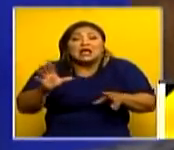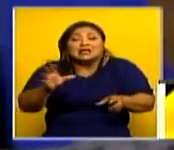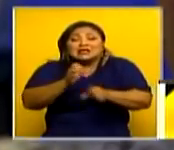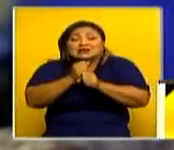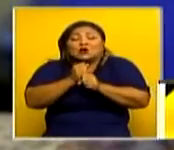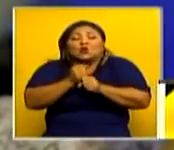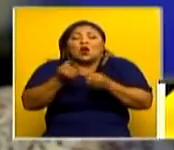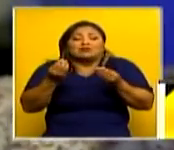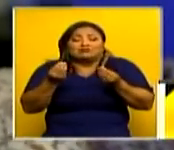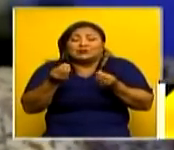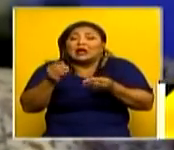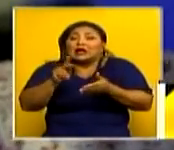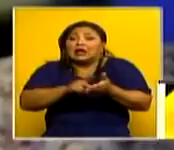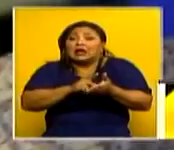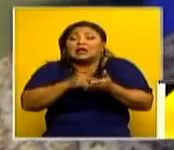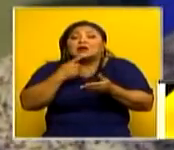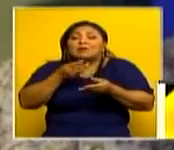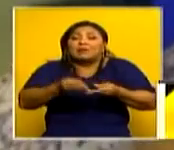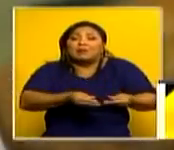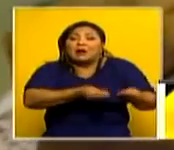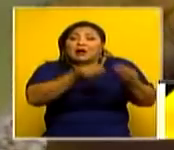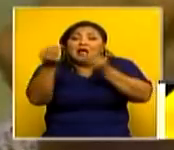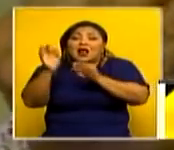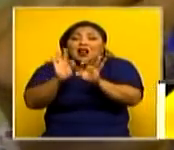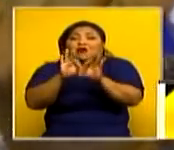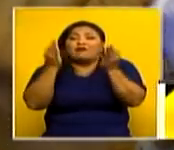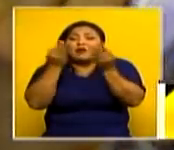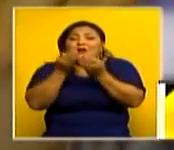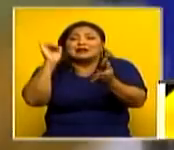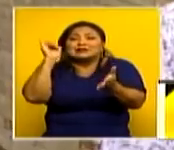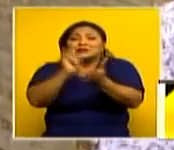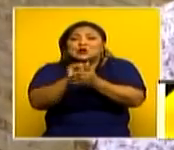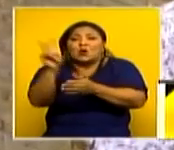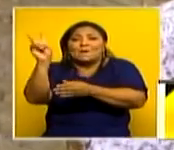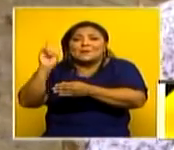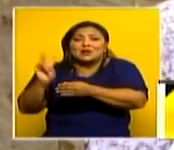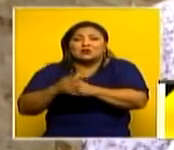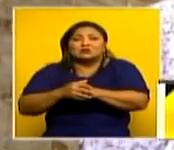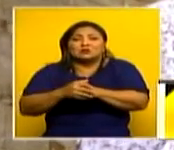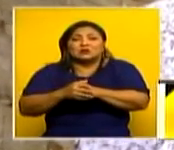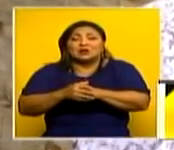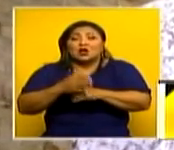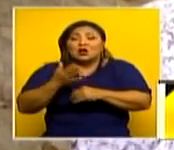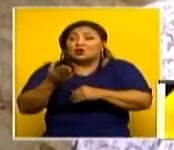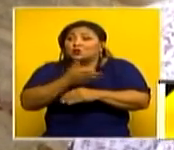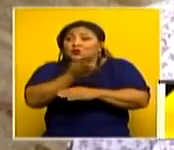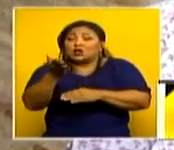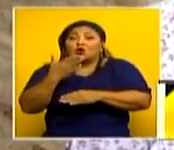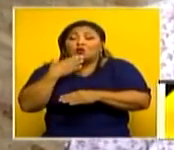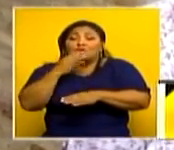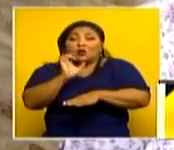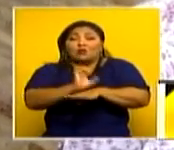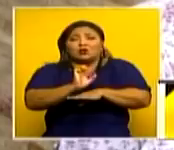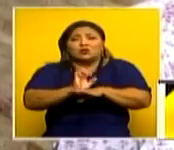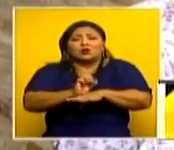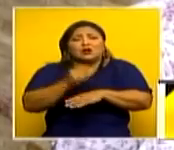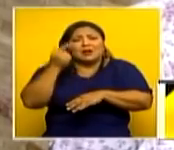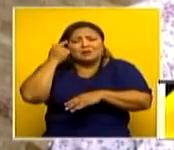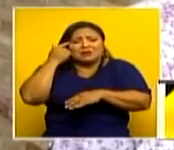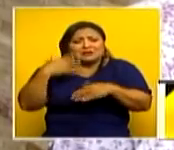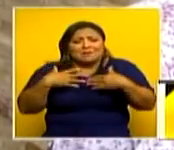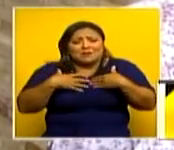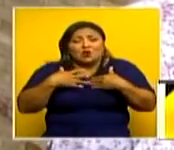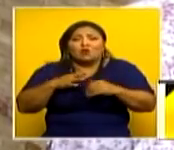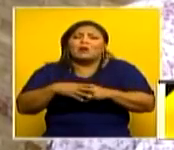es suficiente para mandarle a su familia que se quedó en Venezuela. Ustedes como ecuatorianos deben tener temerosos. Nosotros